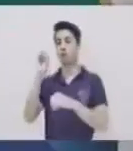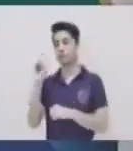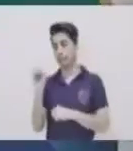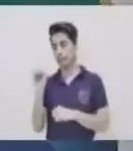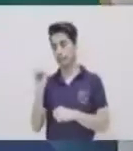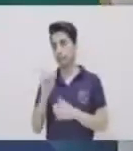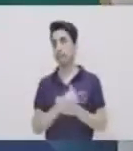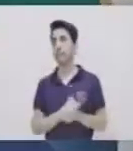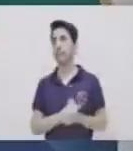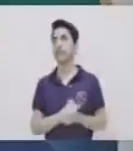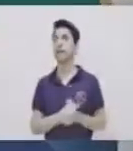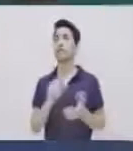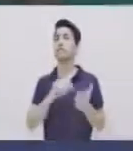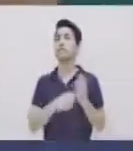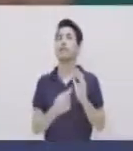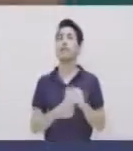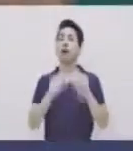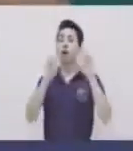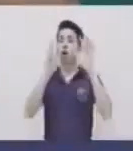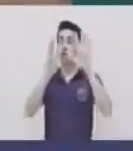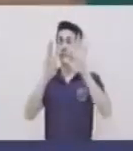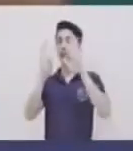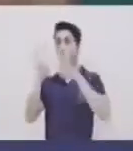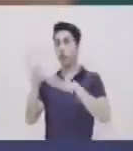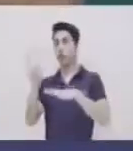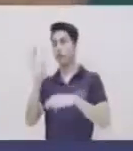80 va a ser